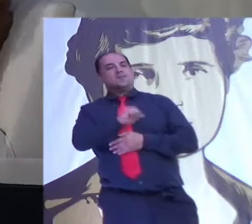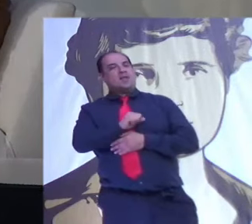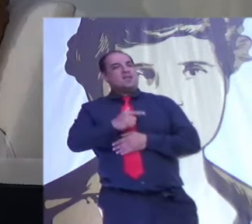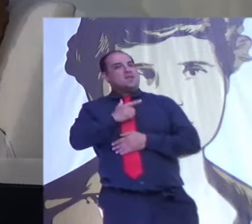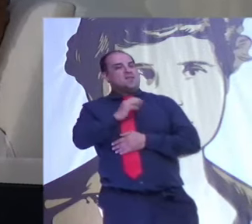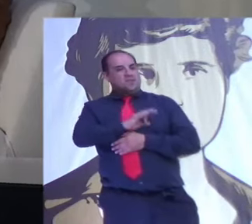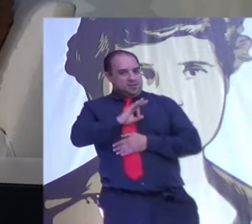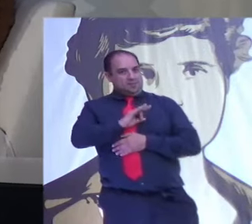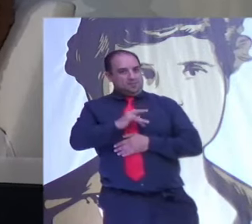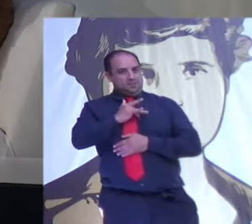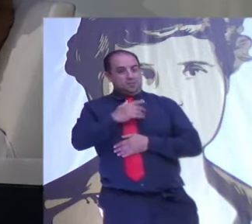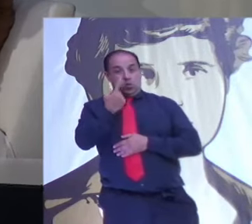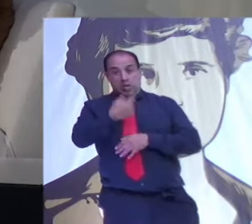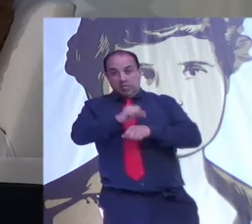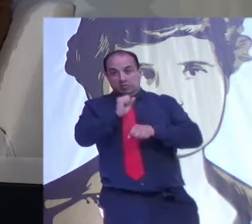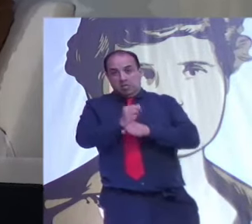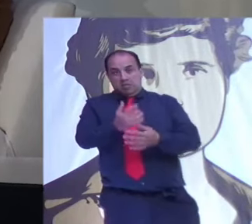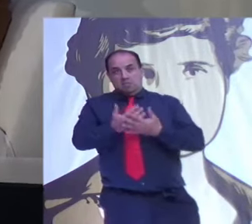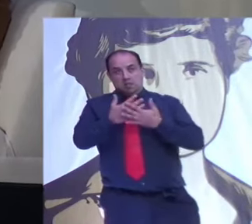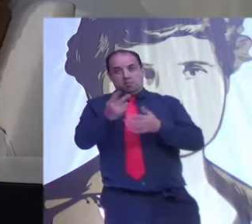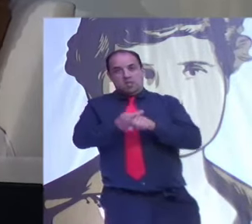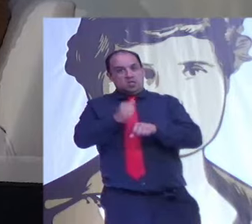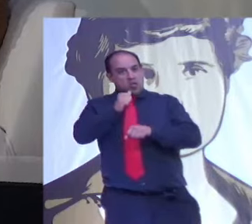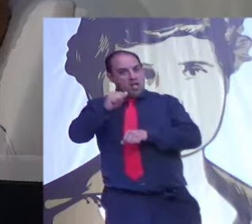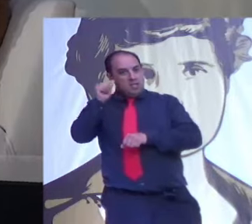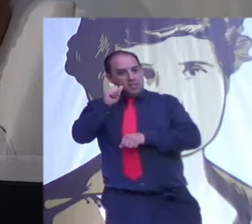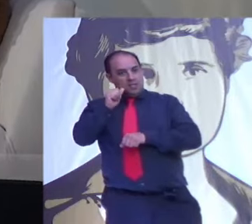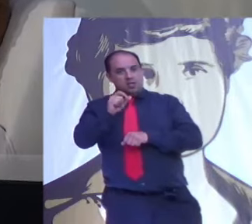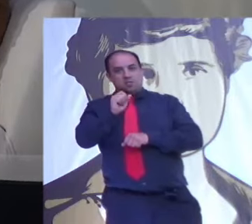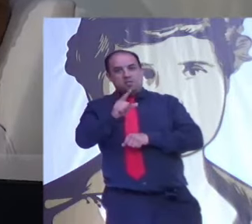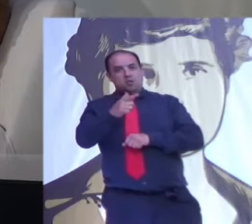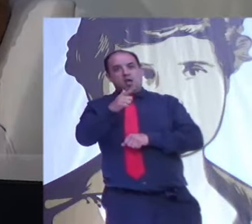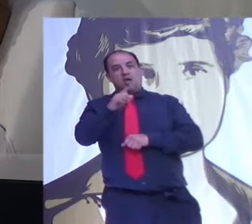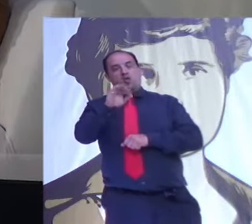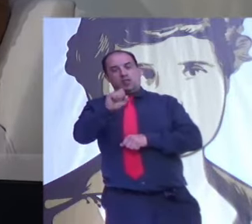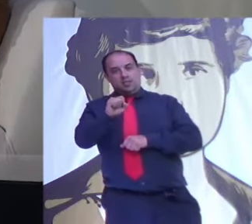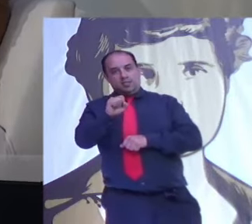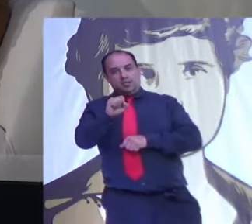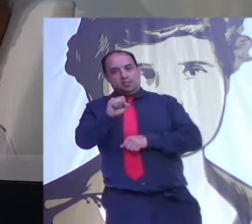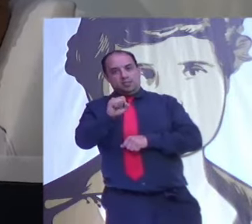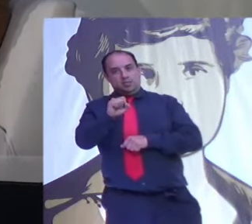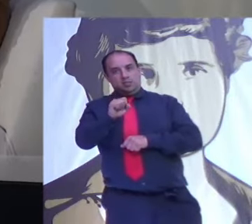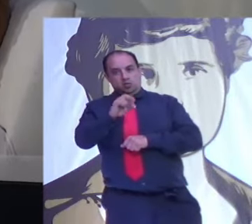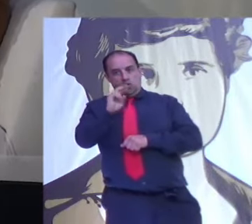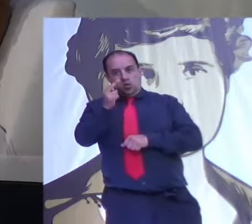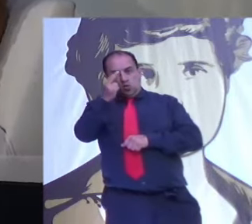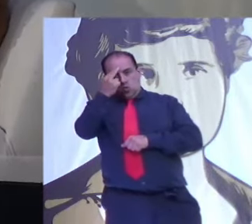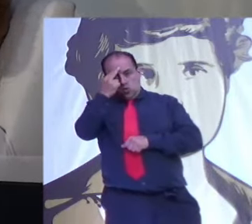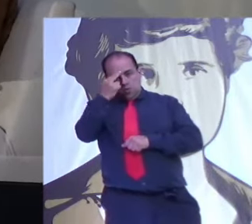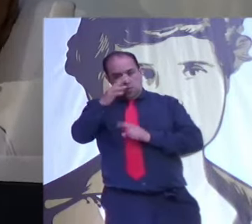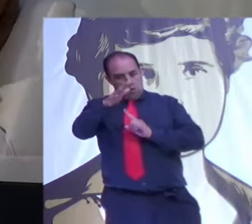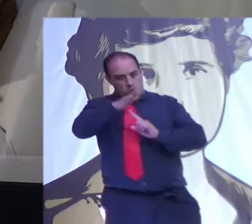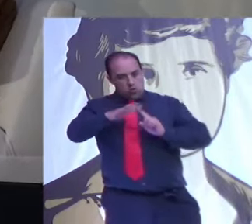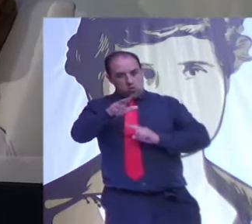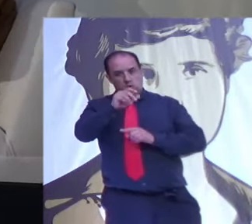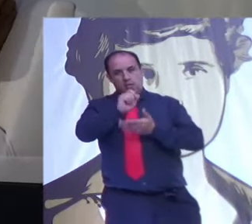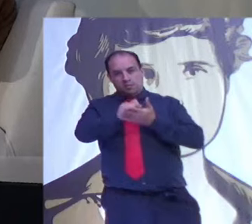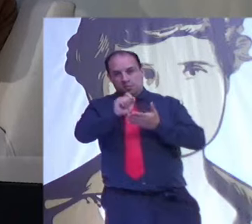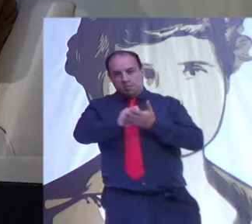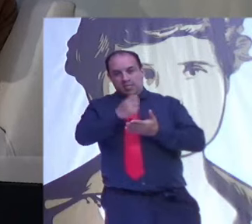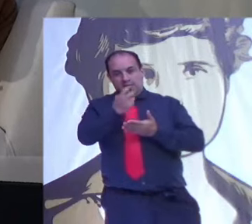semana esperando lo que pasó ayer, escuchar a Luis Humberto, porque más recordaba el contexto en el que hiciste